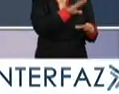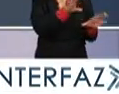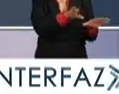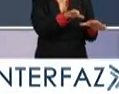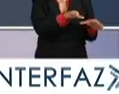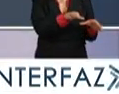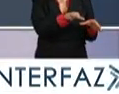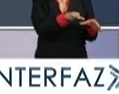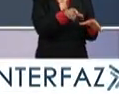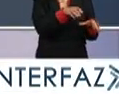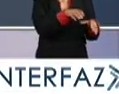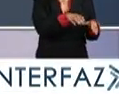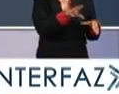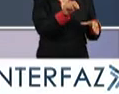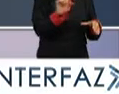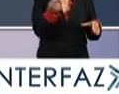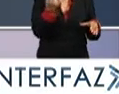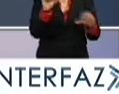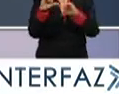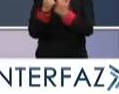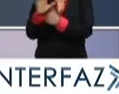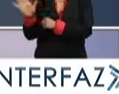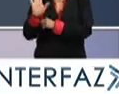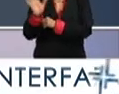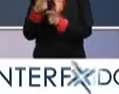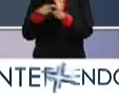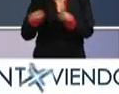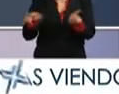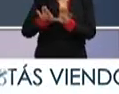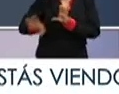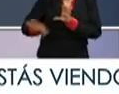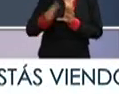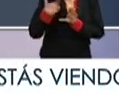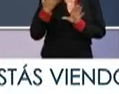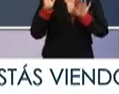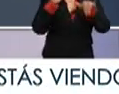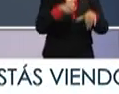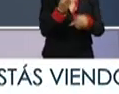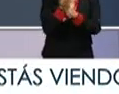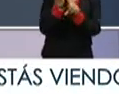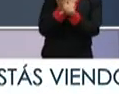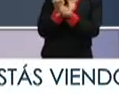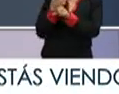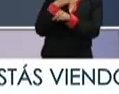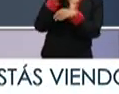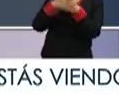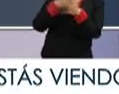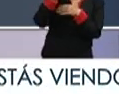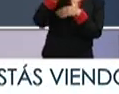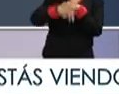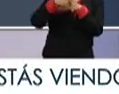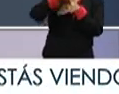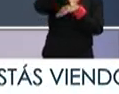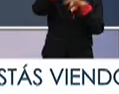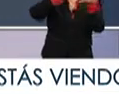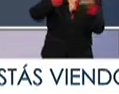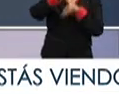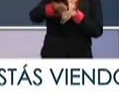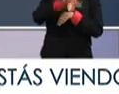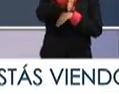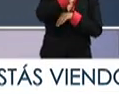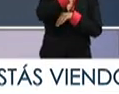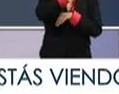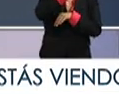sea, no es una asociación, o sea, no, se ingresa por invitación, hay un número de académicos de